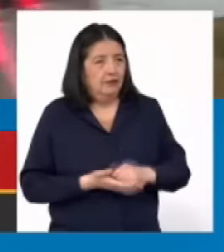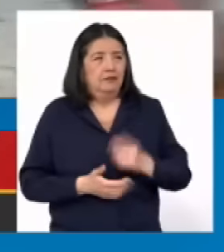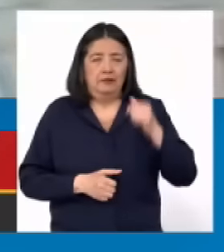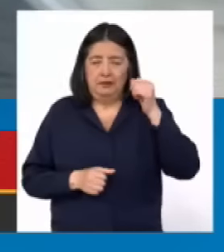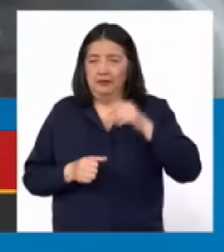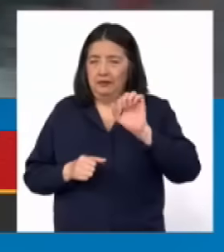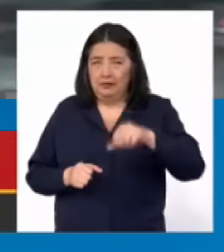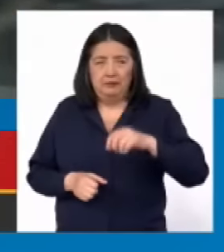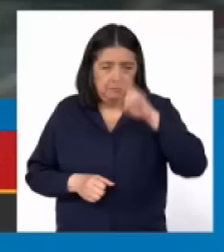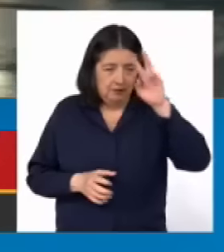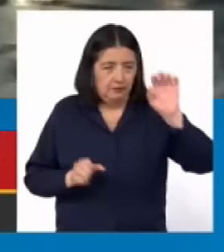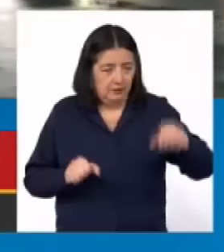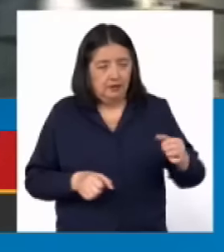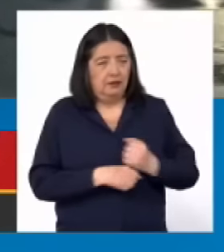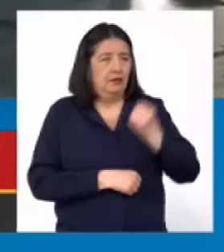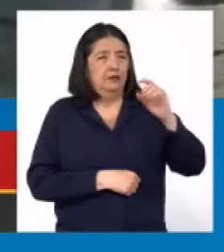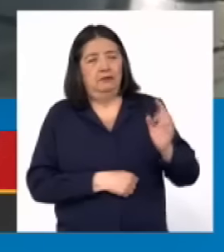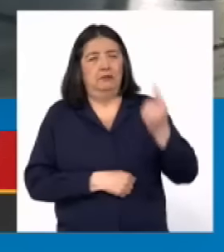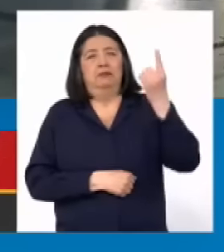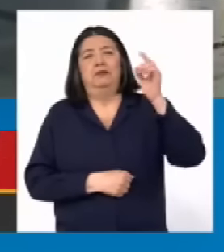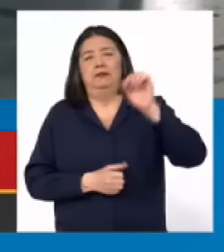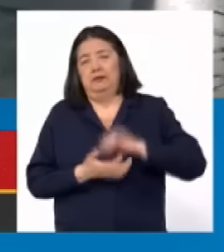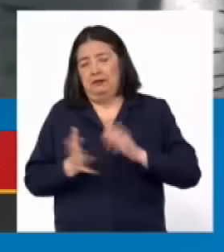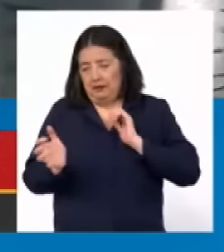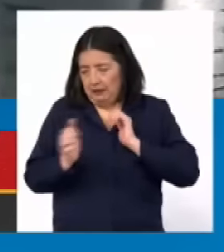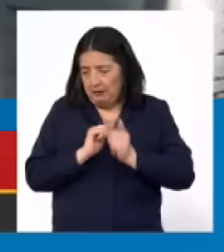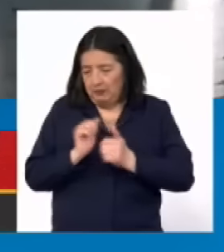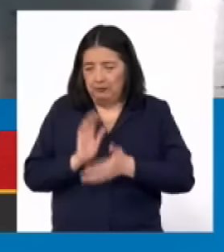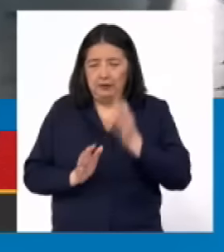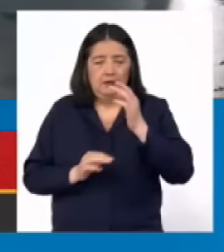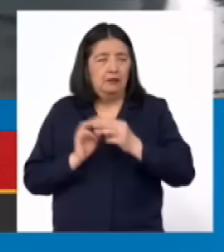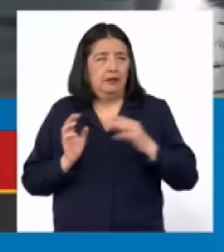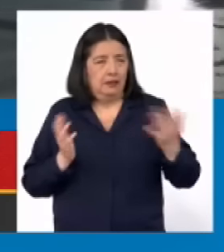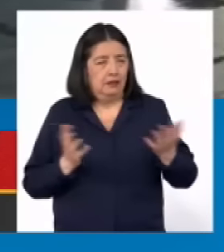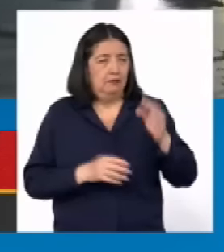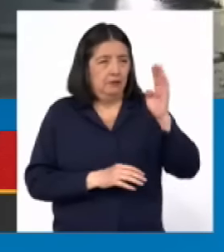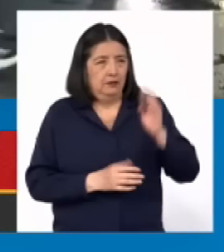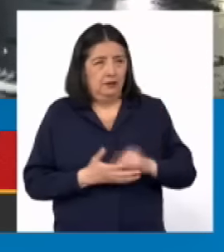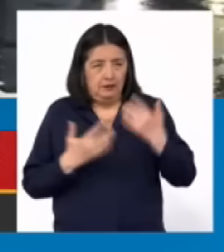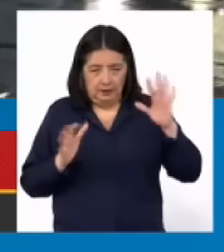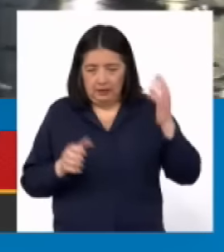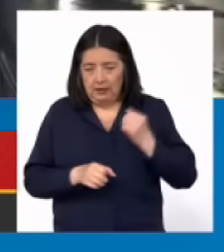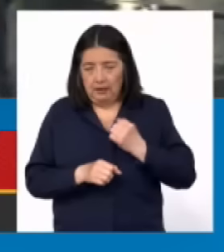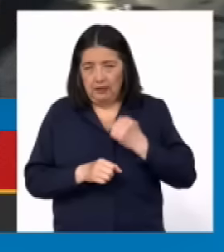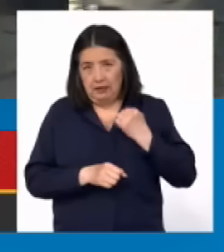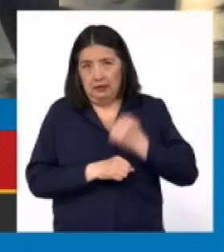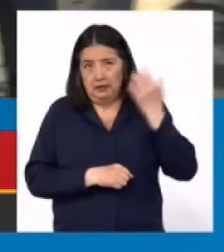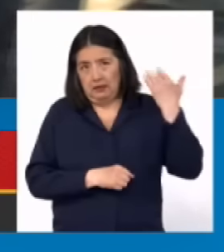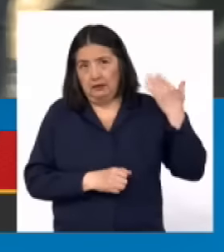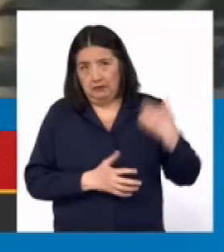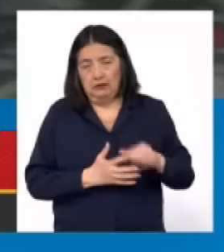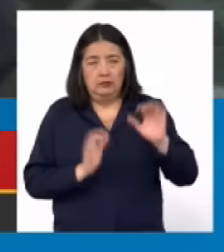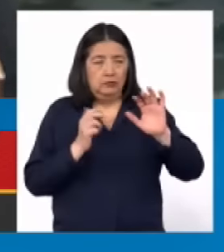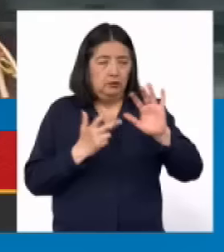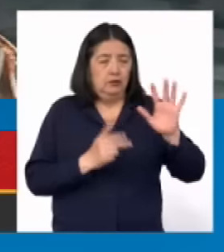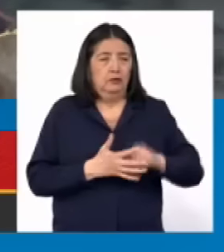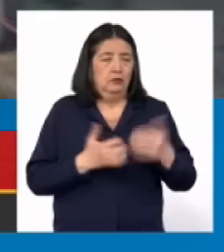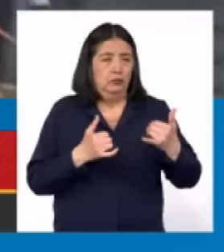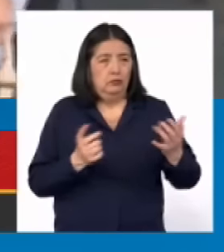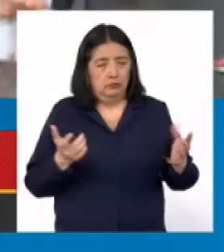acordar de que Perú ganó por primera vez en las eliminatorias aquí en Brasilia. Donde ya ganó en el 85, en un partido amistoso, con gol